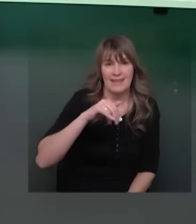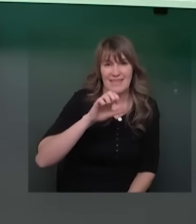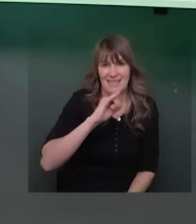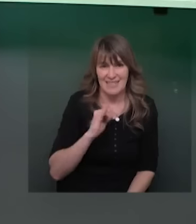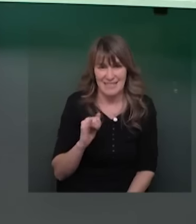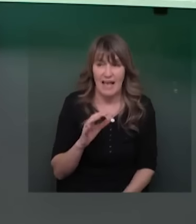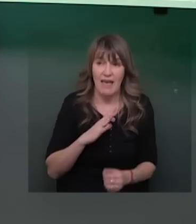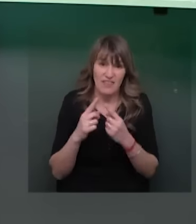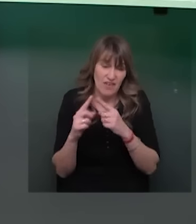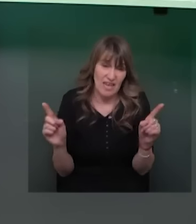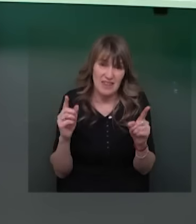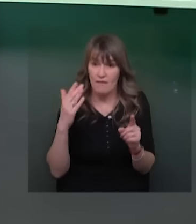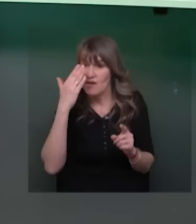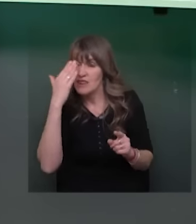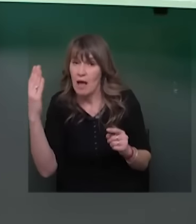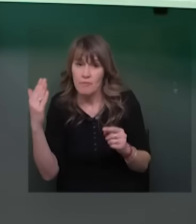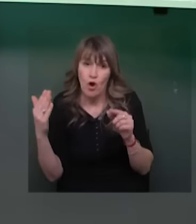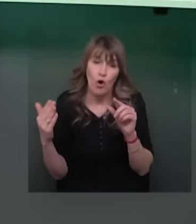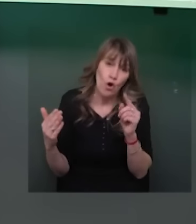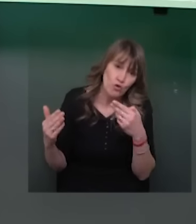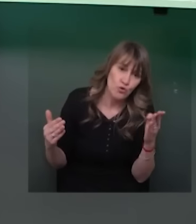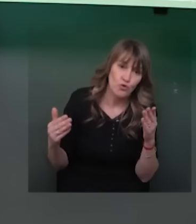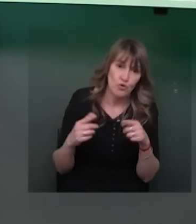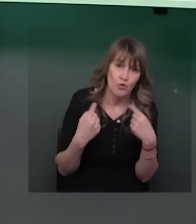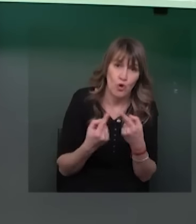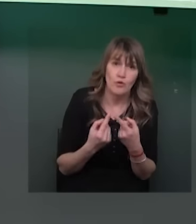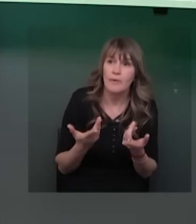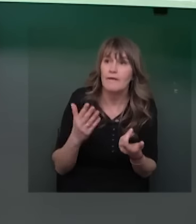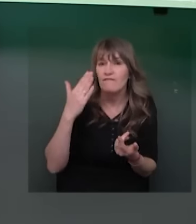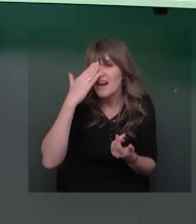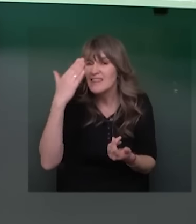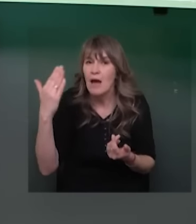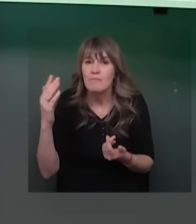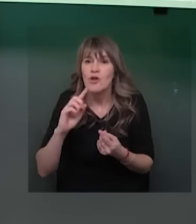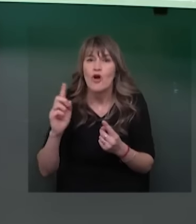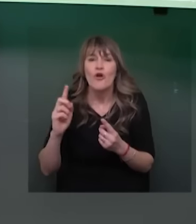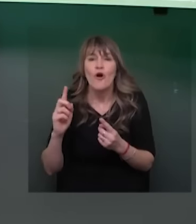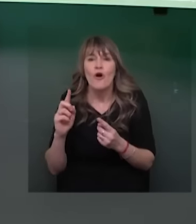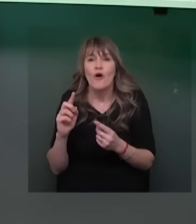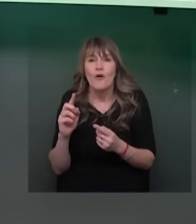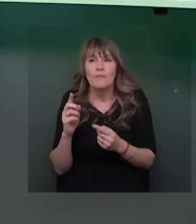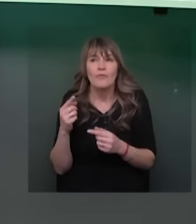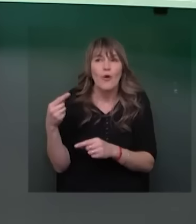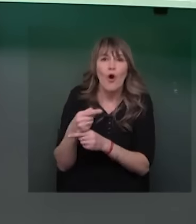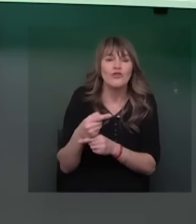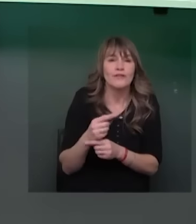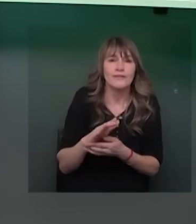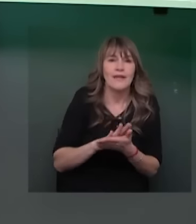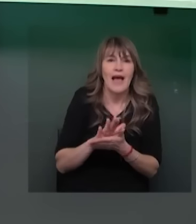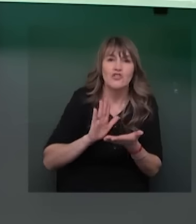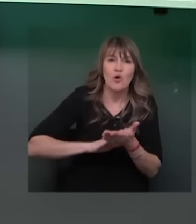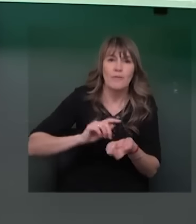frente amplio dijo que el hecho de que el frente amplio no se haya pronunciado colectivamente en contra de la última reforma